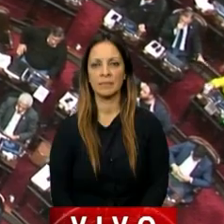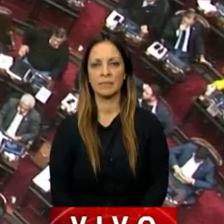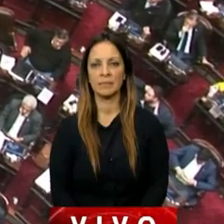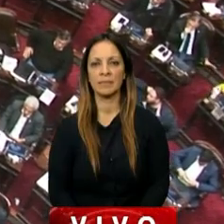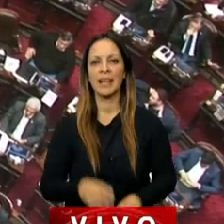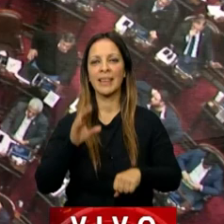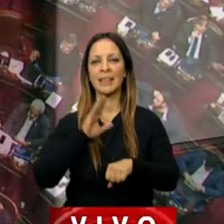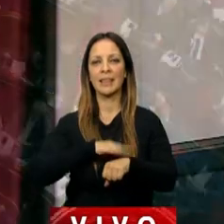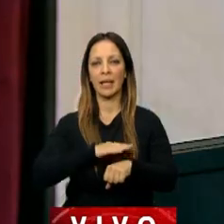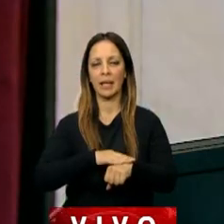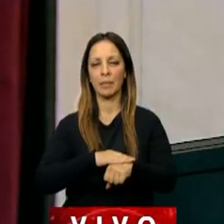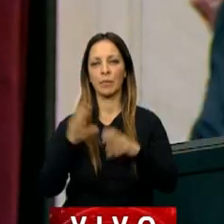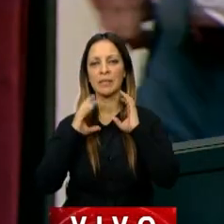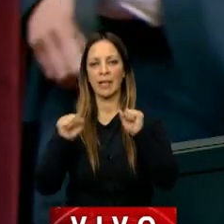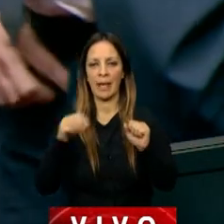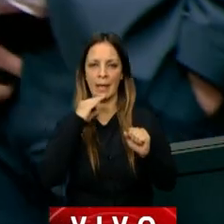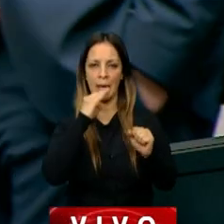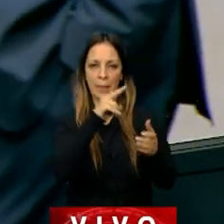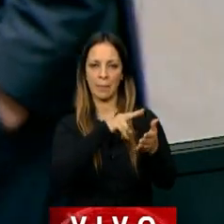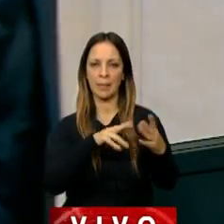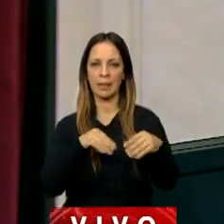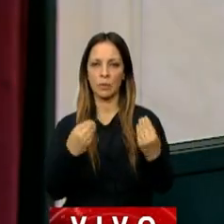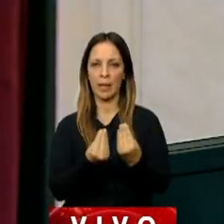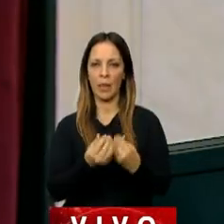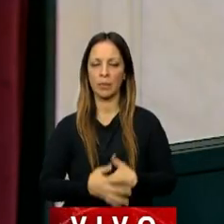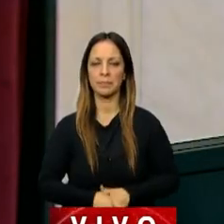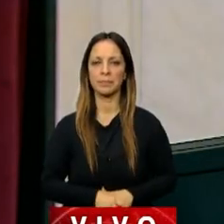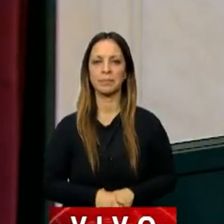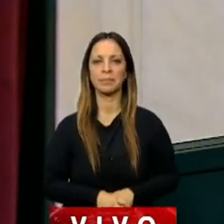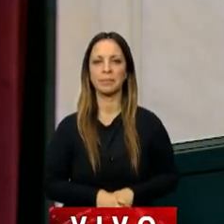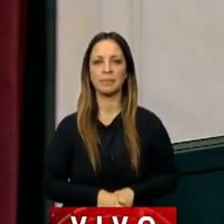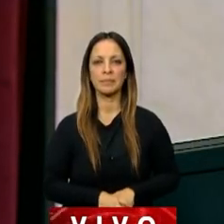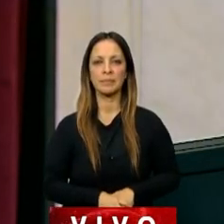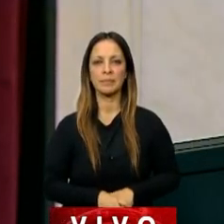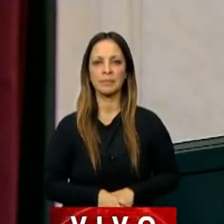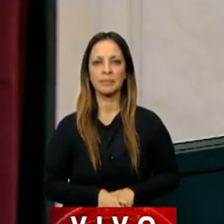Tiempo. Por secretaría se dará lectura del resultado.